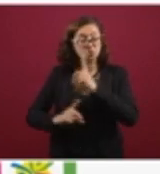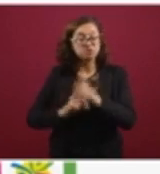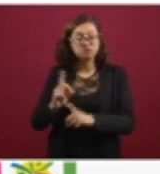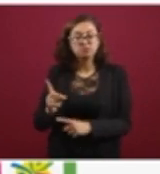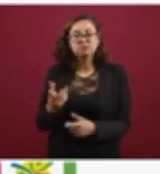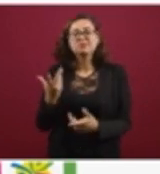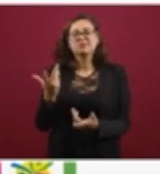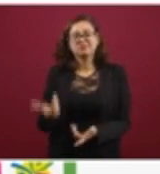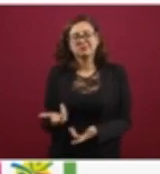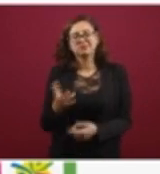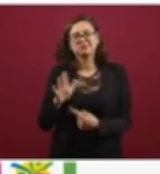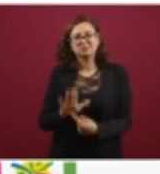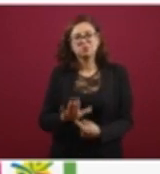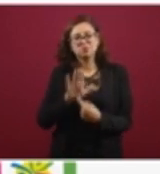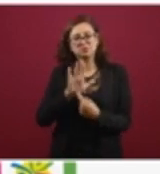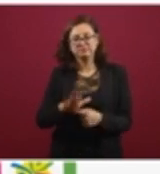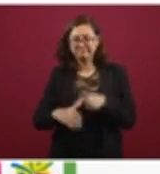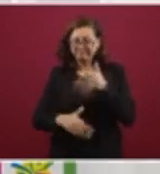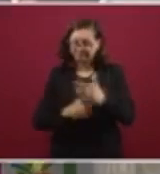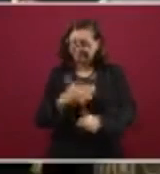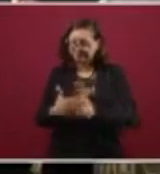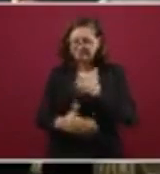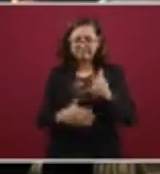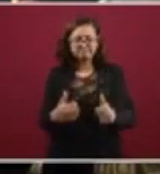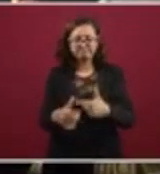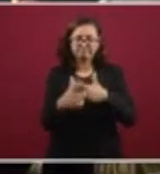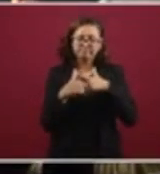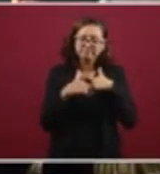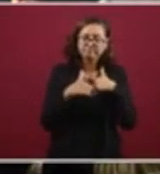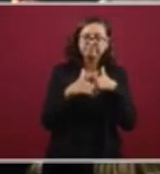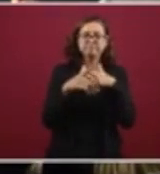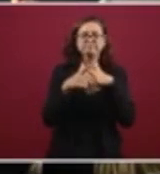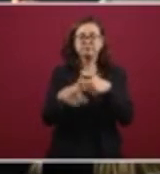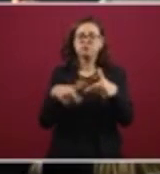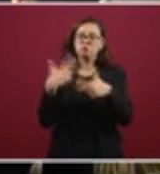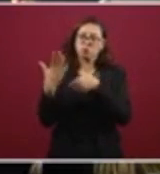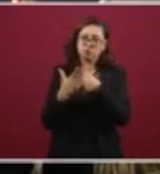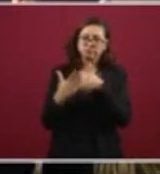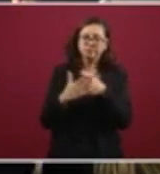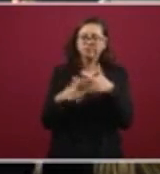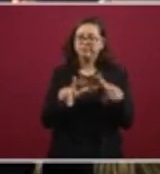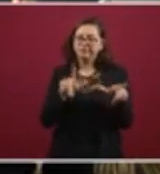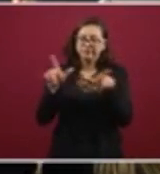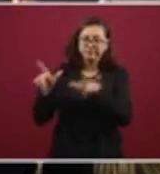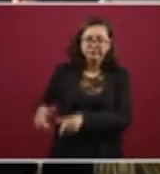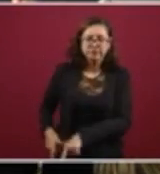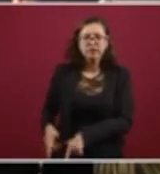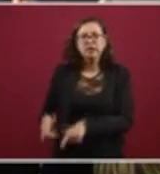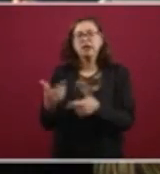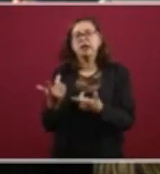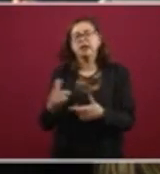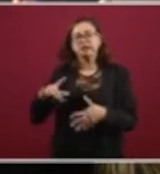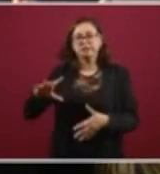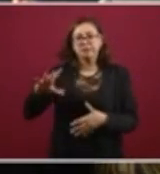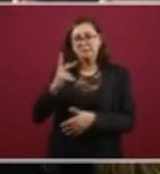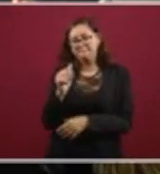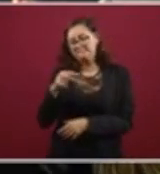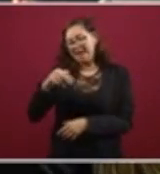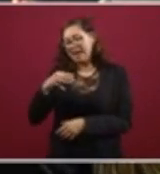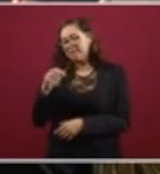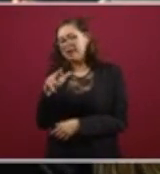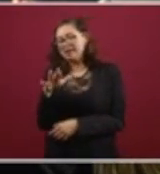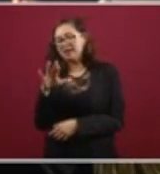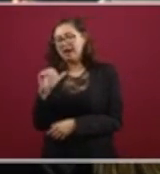se vuelve el capital para las siguientes ediciones de Panamericanos y Centroamericanos hacia el otro proceso, y que debemos